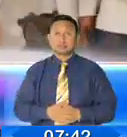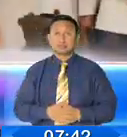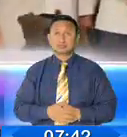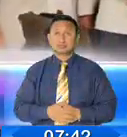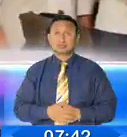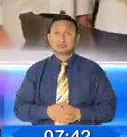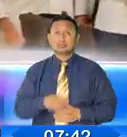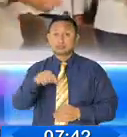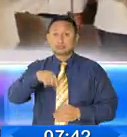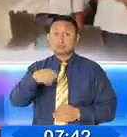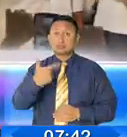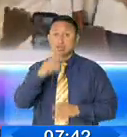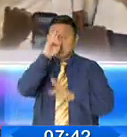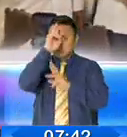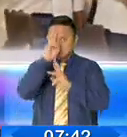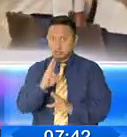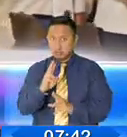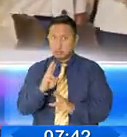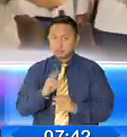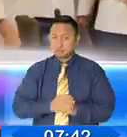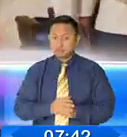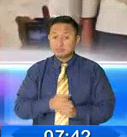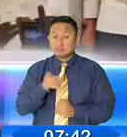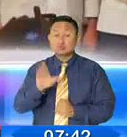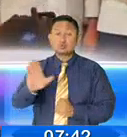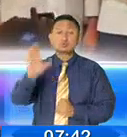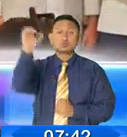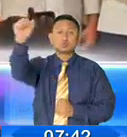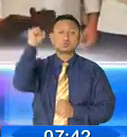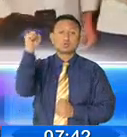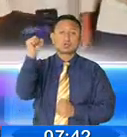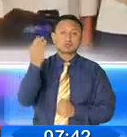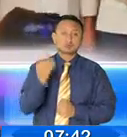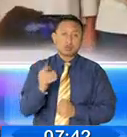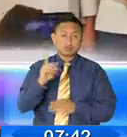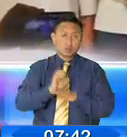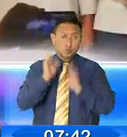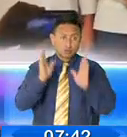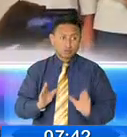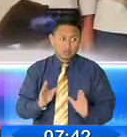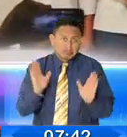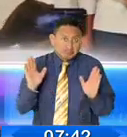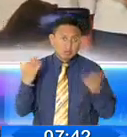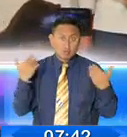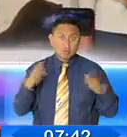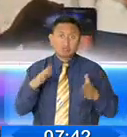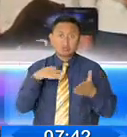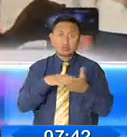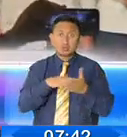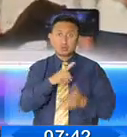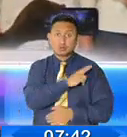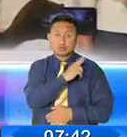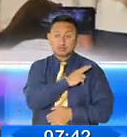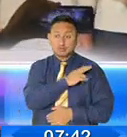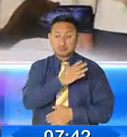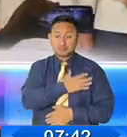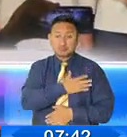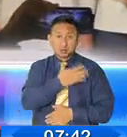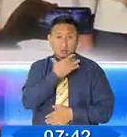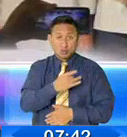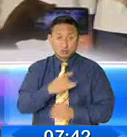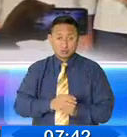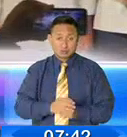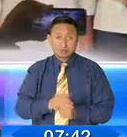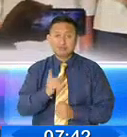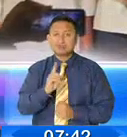Vamos a respetar el derecho que tiene un joven ecuatoriano de estudiar en la universidad lo que él quiera, no lo que